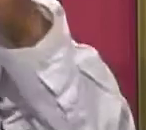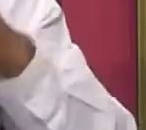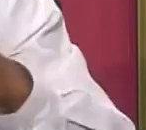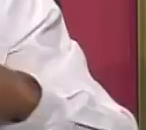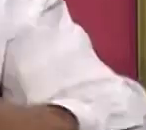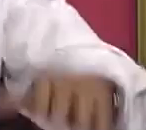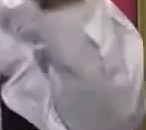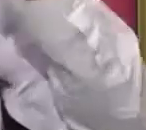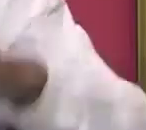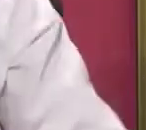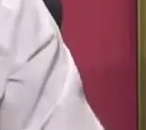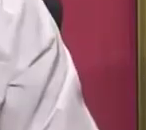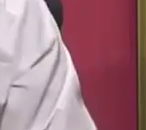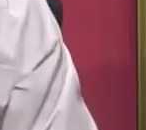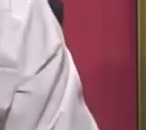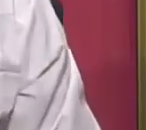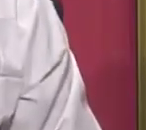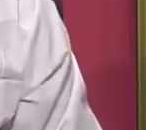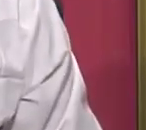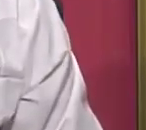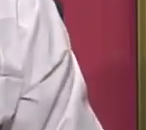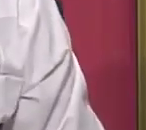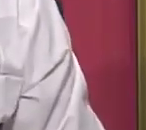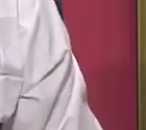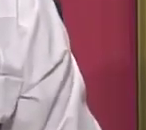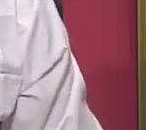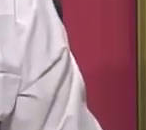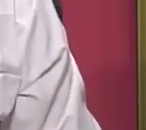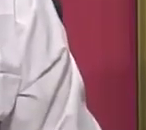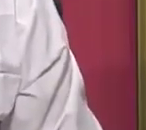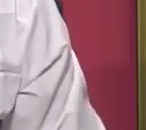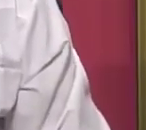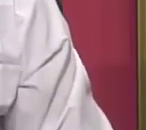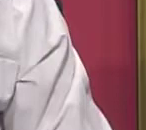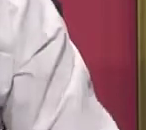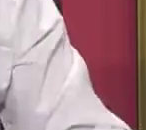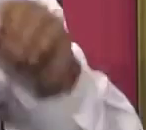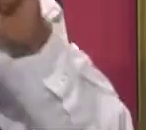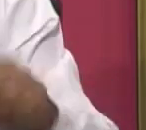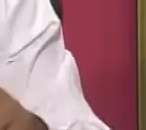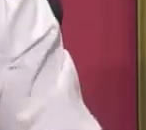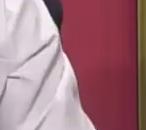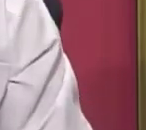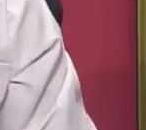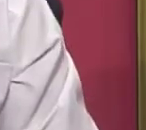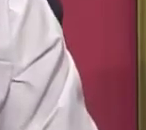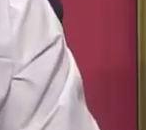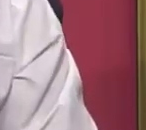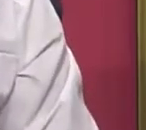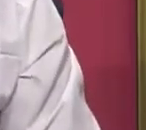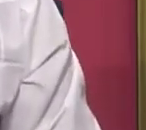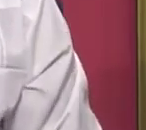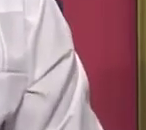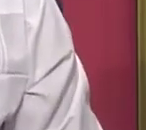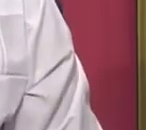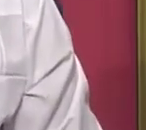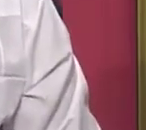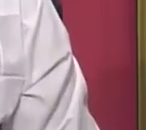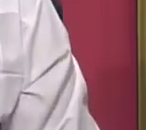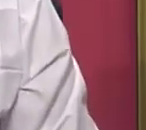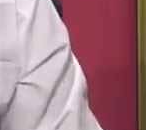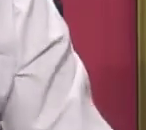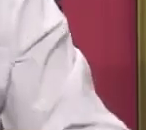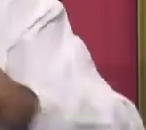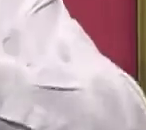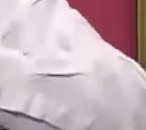Más adelante el que le toca va a seguir explicando esta maravillosa bendición, pero nos toca a nosotros servirle a